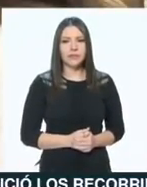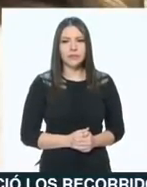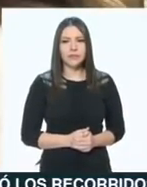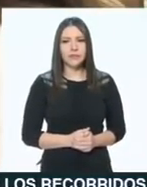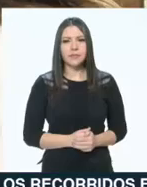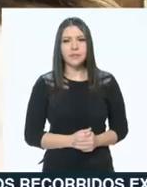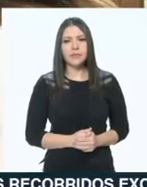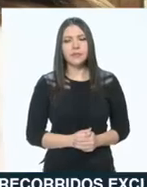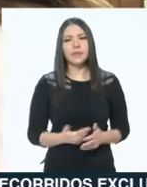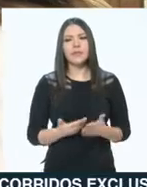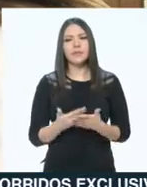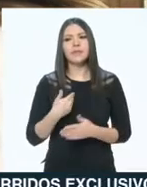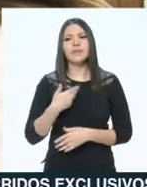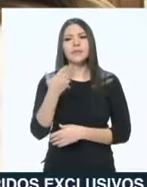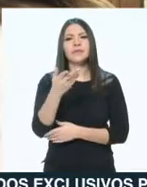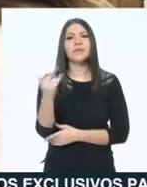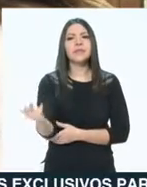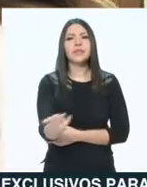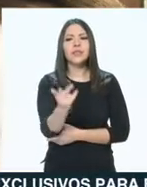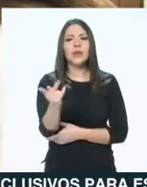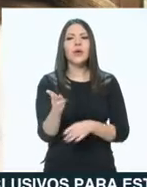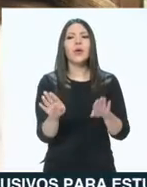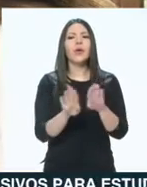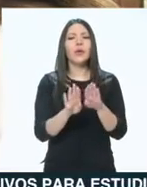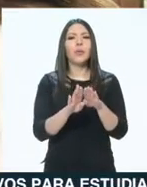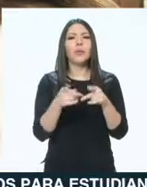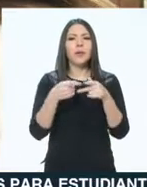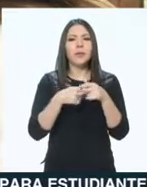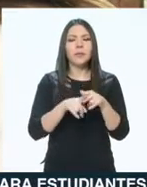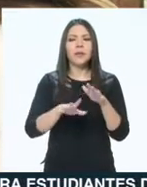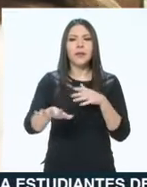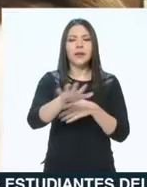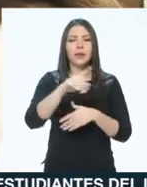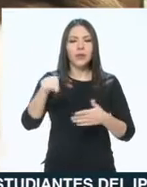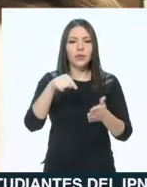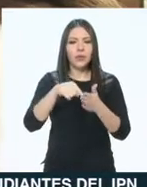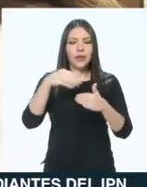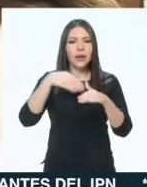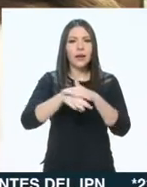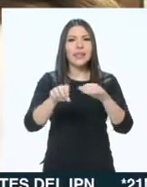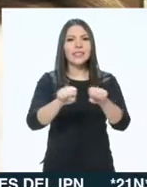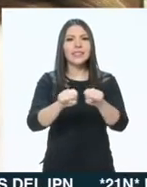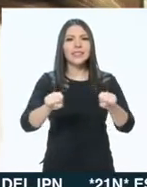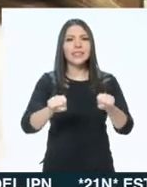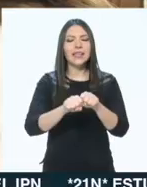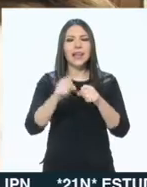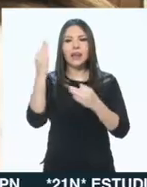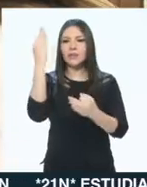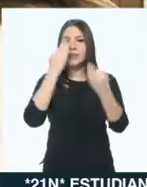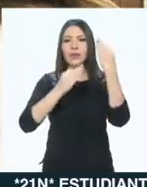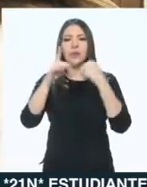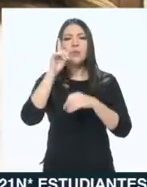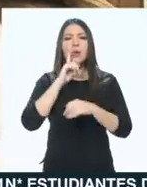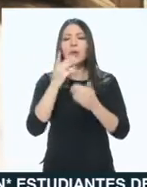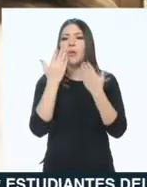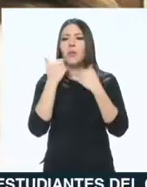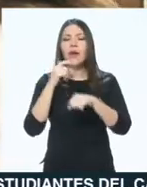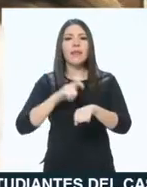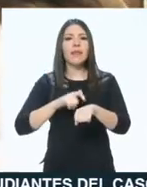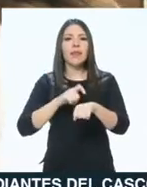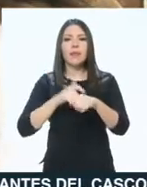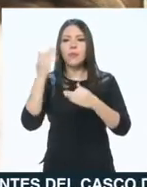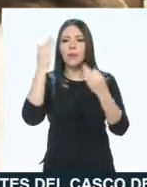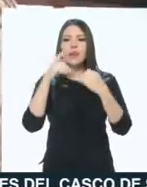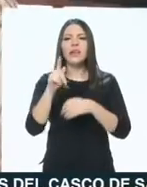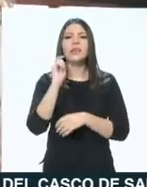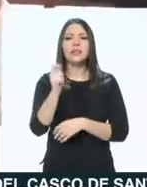Lumi, pues preguntarte cómo es que nace este concepto de una sala de belleza para atender a las mujeres que no tienen tiempo de salir. ¿Cuál es el concepto de